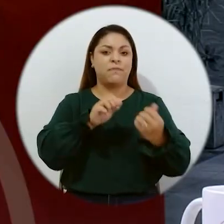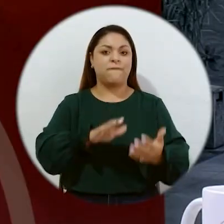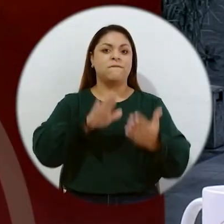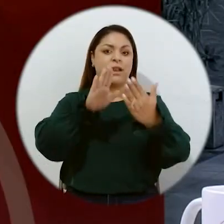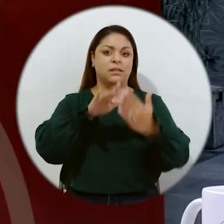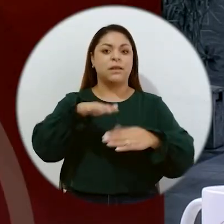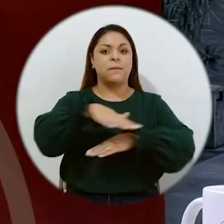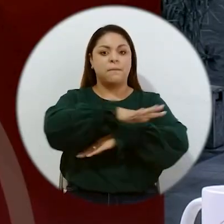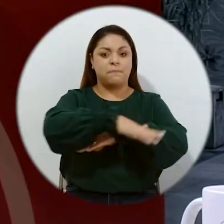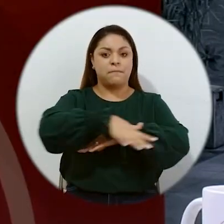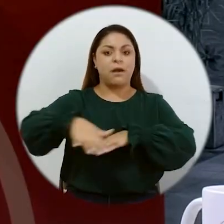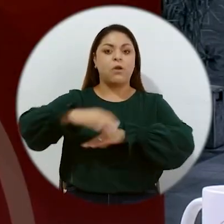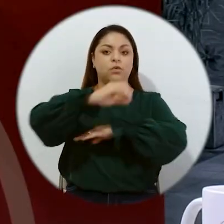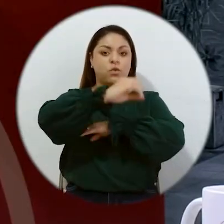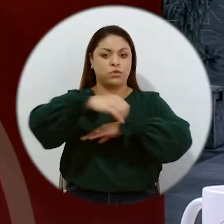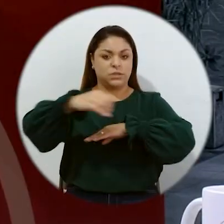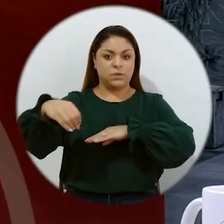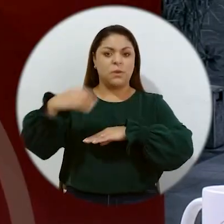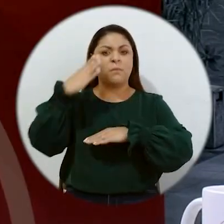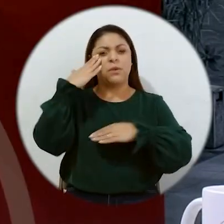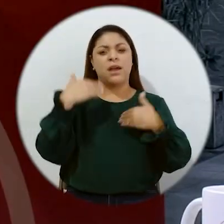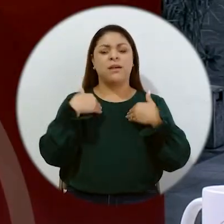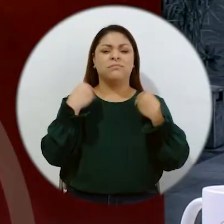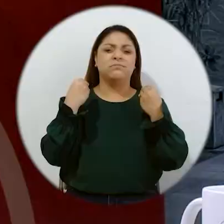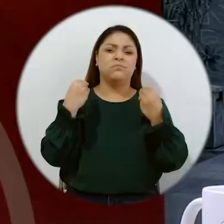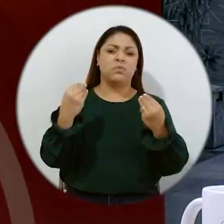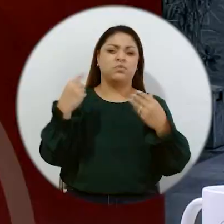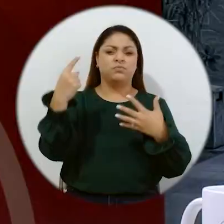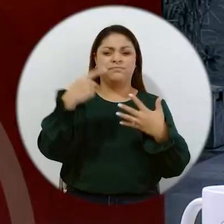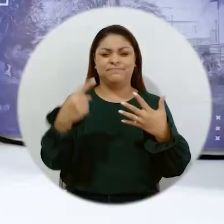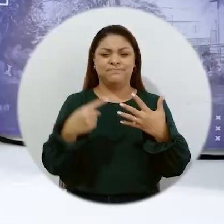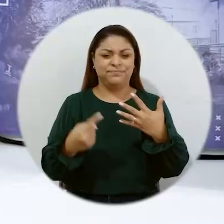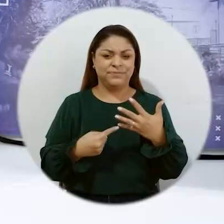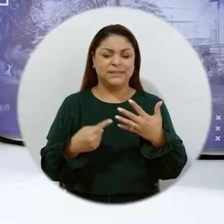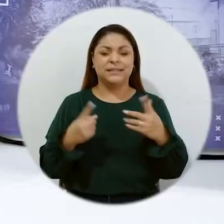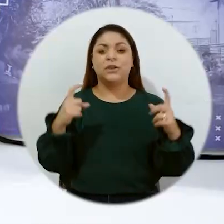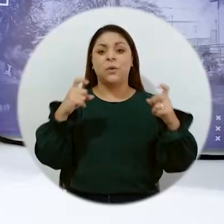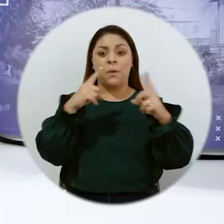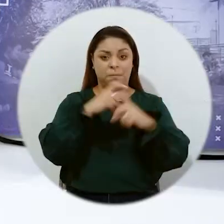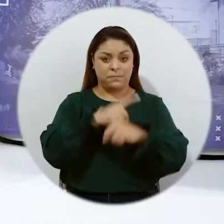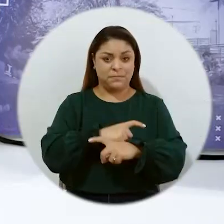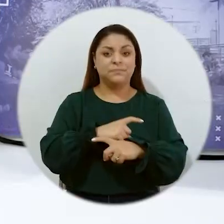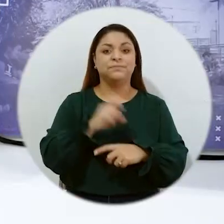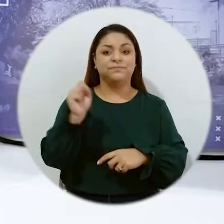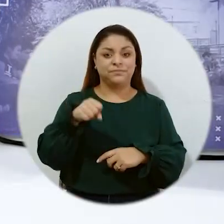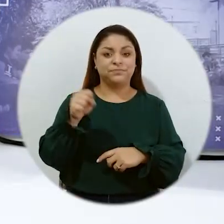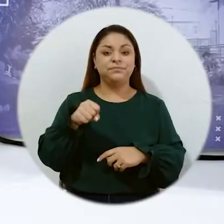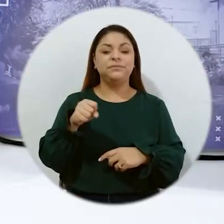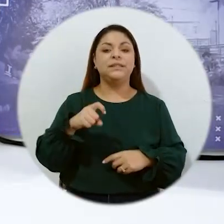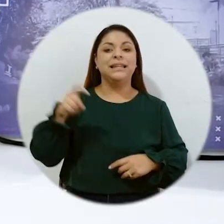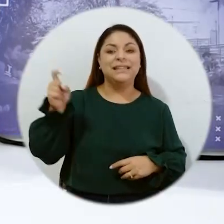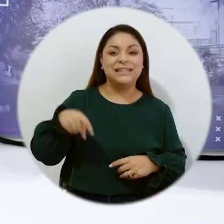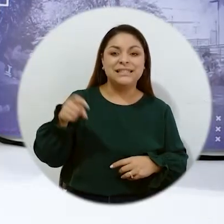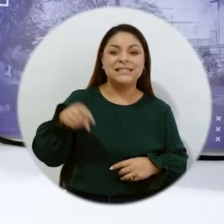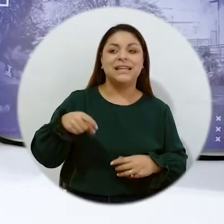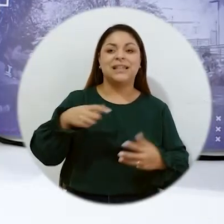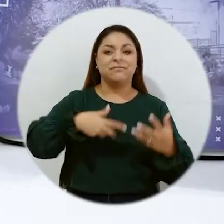enfrentan los mares y los océanos. Son multidimensionales, son complejas,